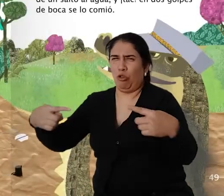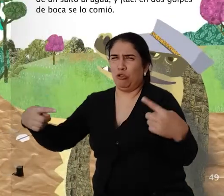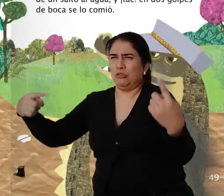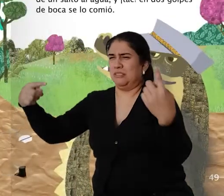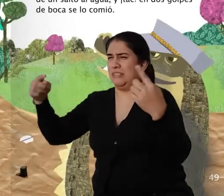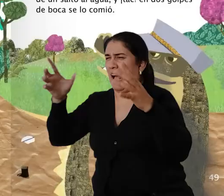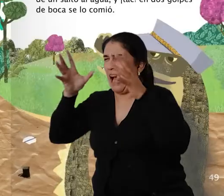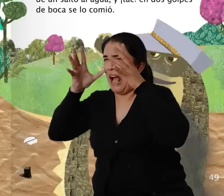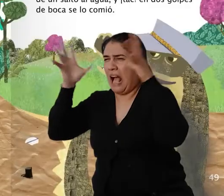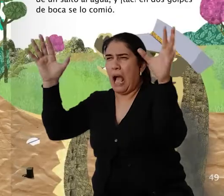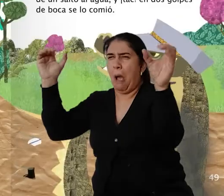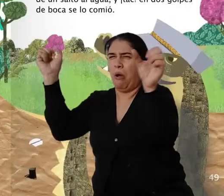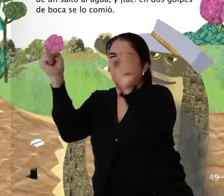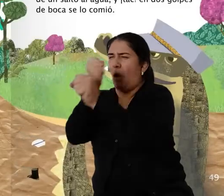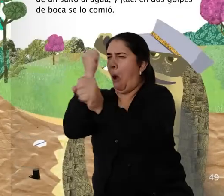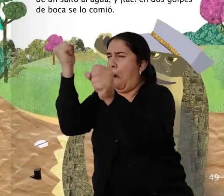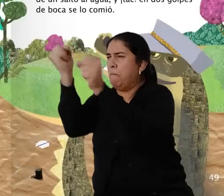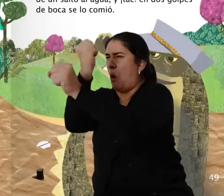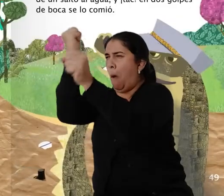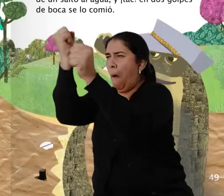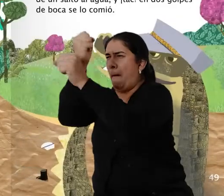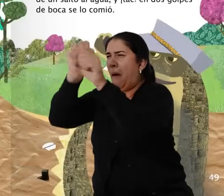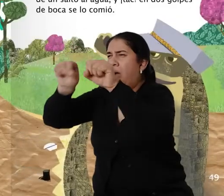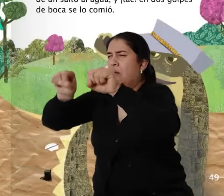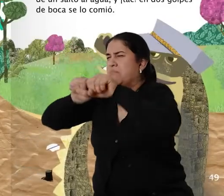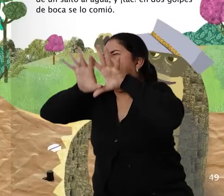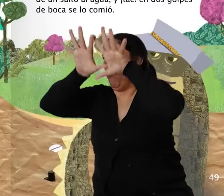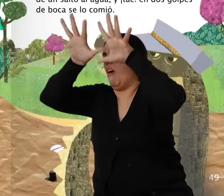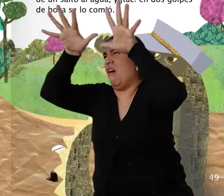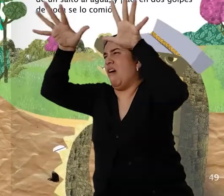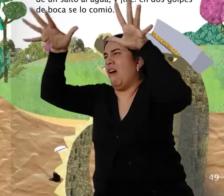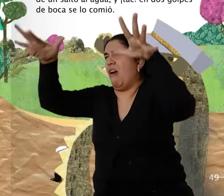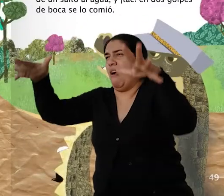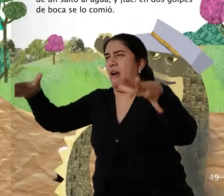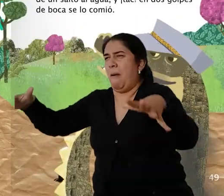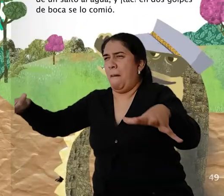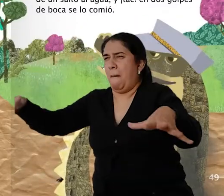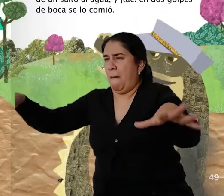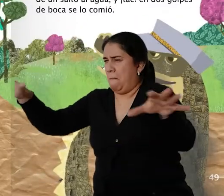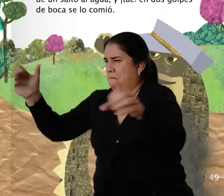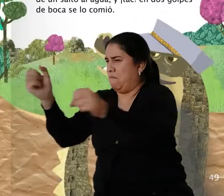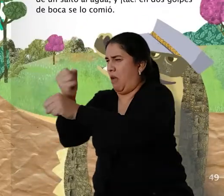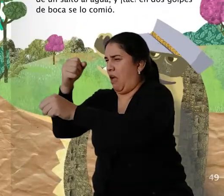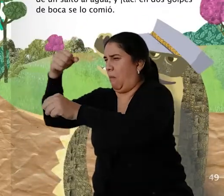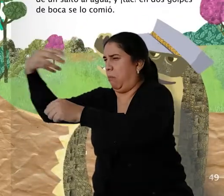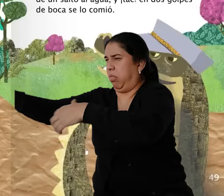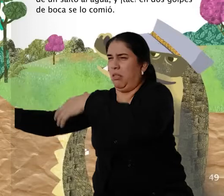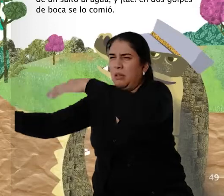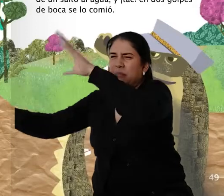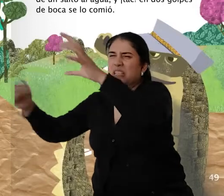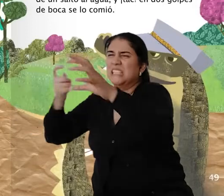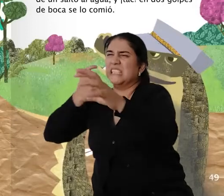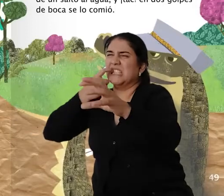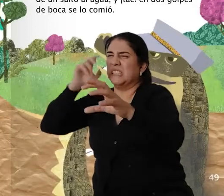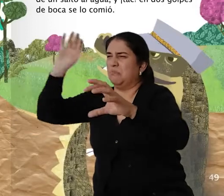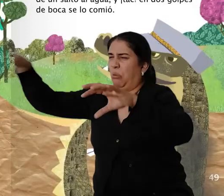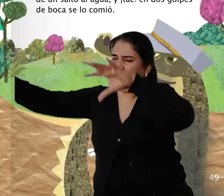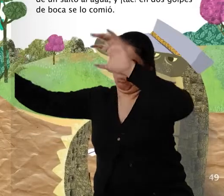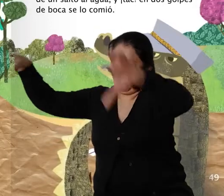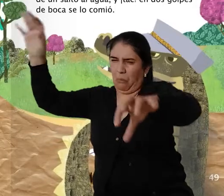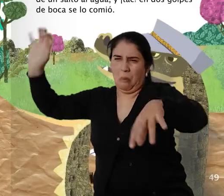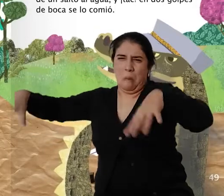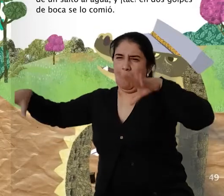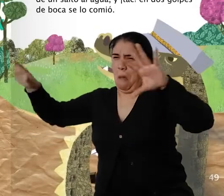No es posible darse cuenta del terrible ruido con que reventó el torpedo. Reventó y partió el buque en